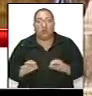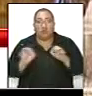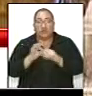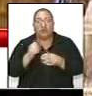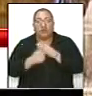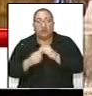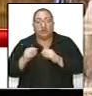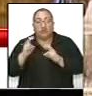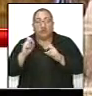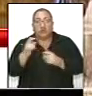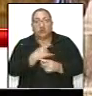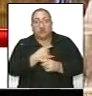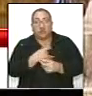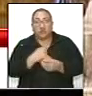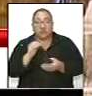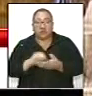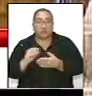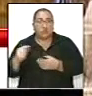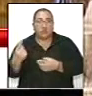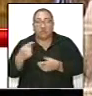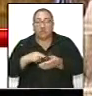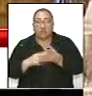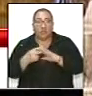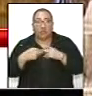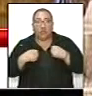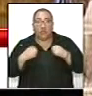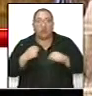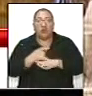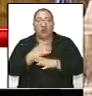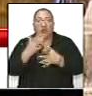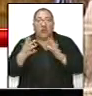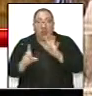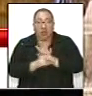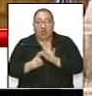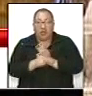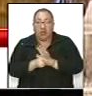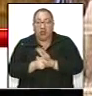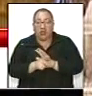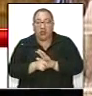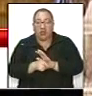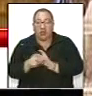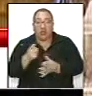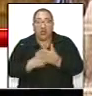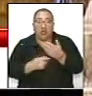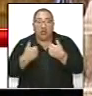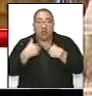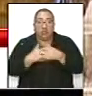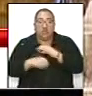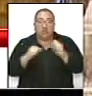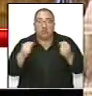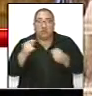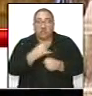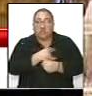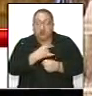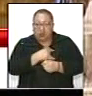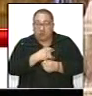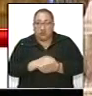universitario, tratando en primer lugar de combatir la informalidad e ilegalidad que teníamos en el sistema universitario.